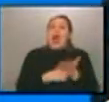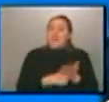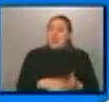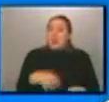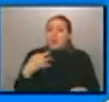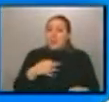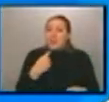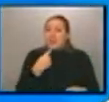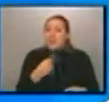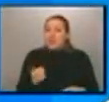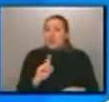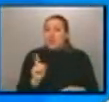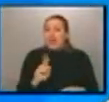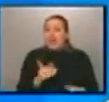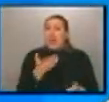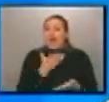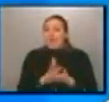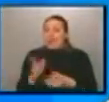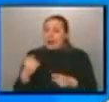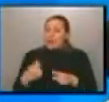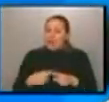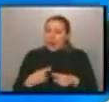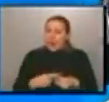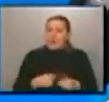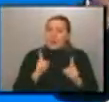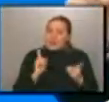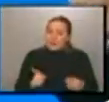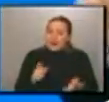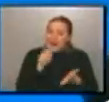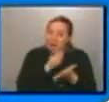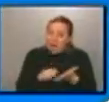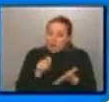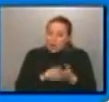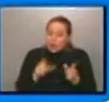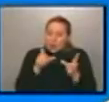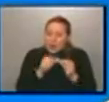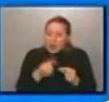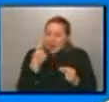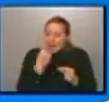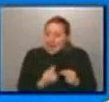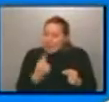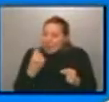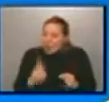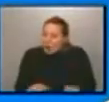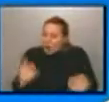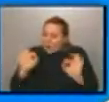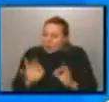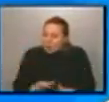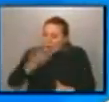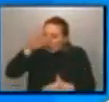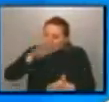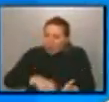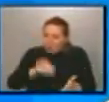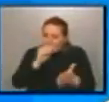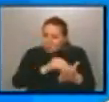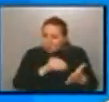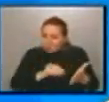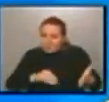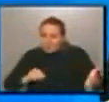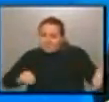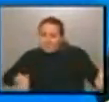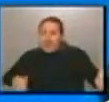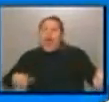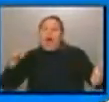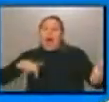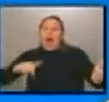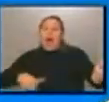¿qué dijo? No, además de contar, me toman número de billete por billete. Ah, todos los billetes están planillados. O sea que ahora